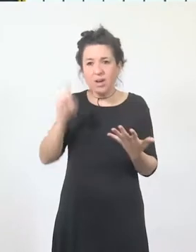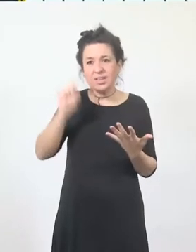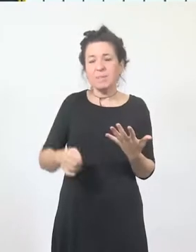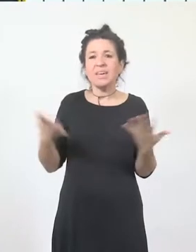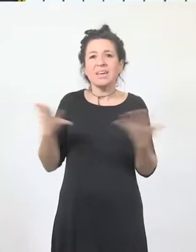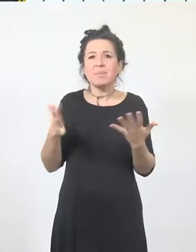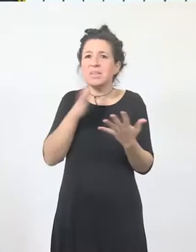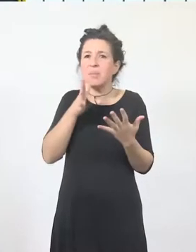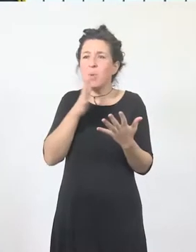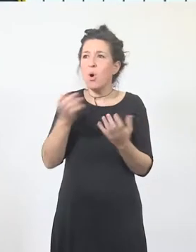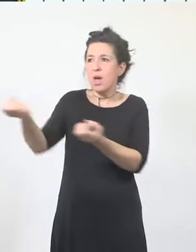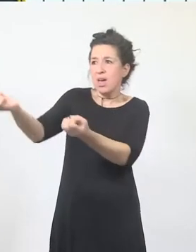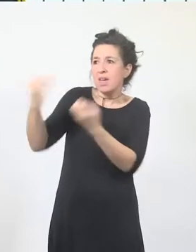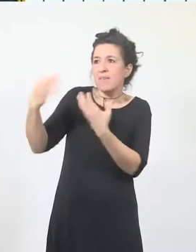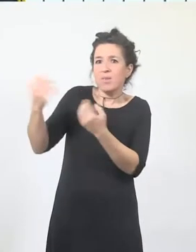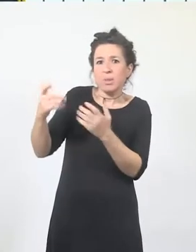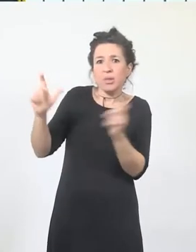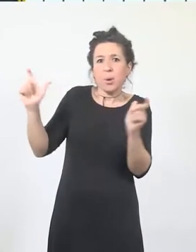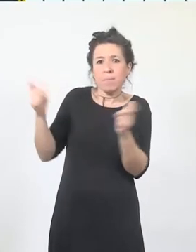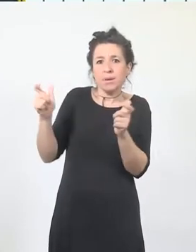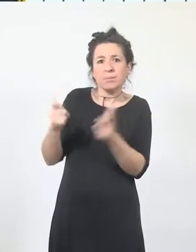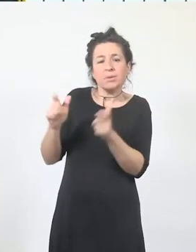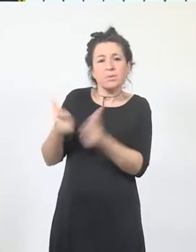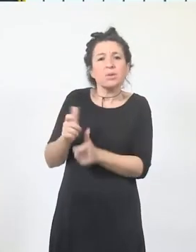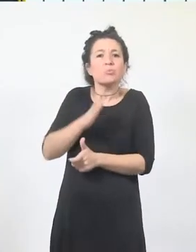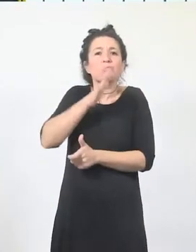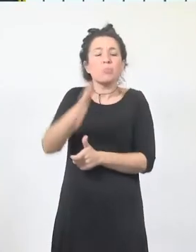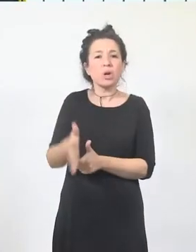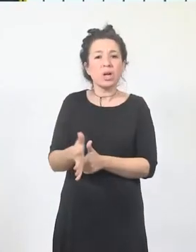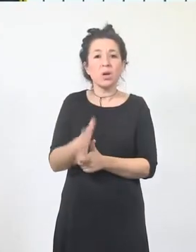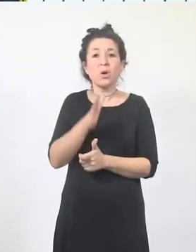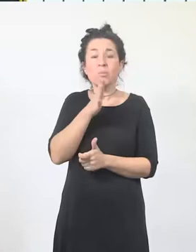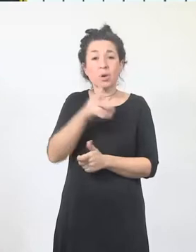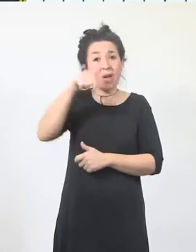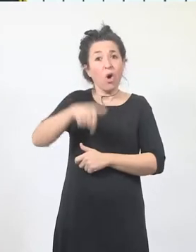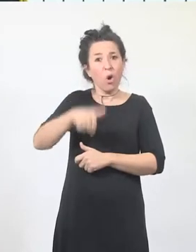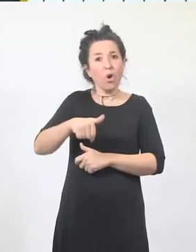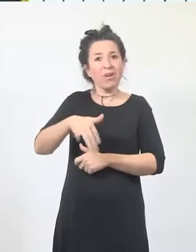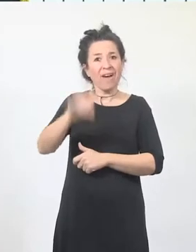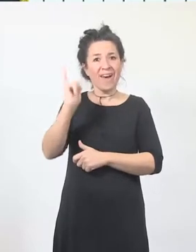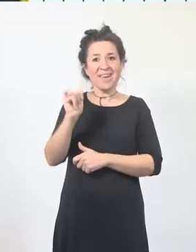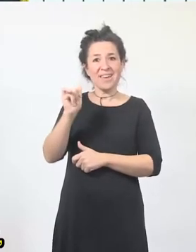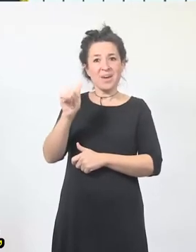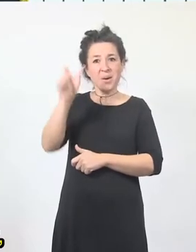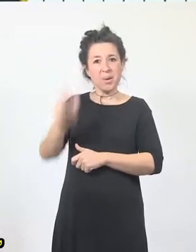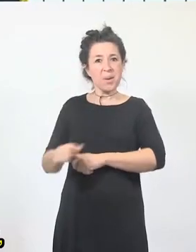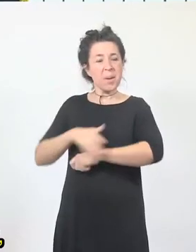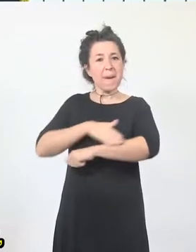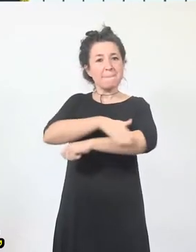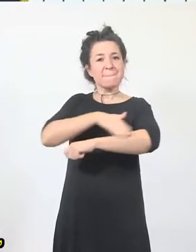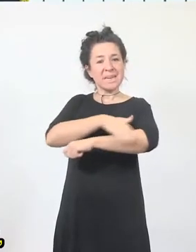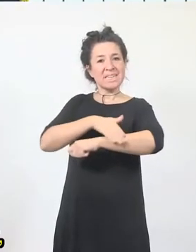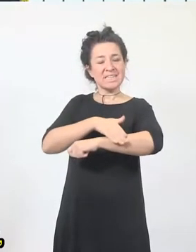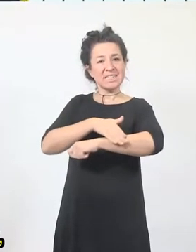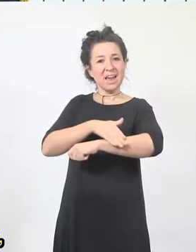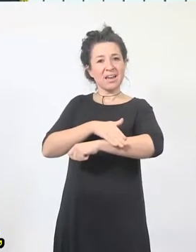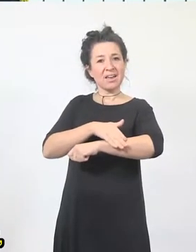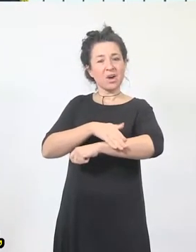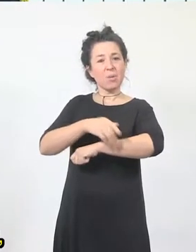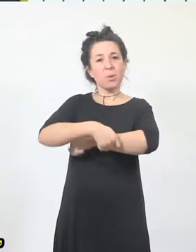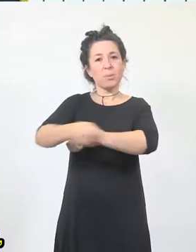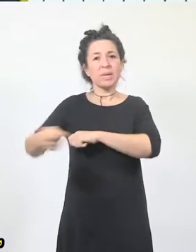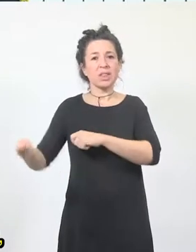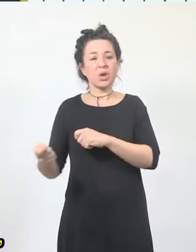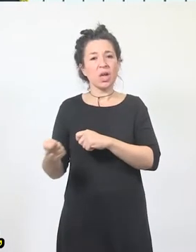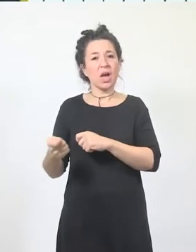es menos la información que nos llega, porque sí que es verdad que hoy tenemos a una ministra con nosotras, gracias a la Escuela de Empoderamiento